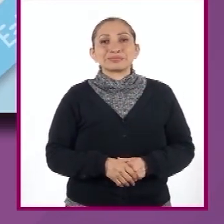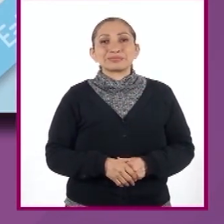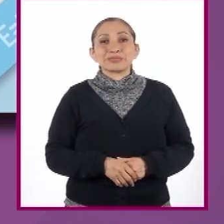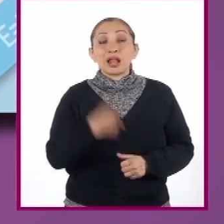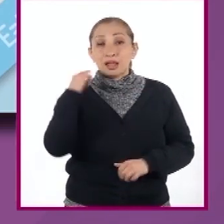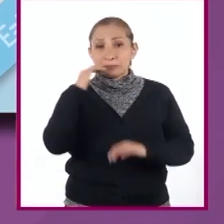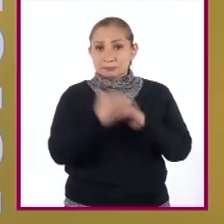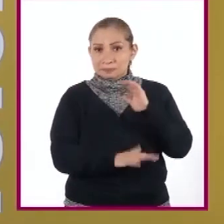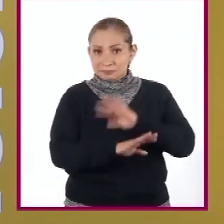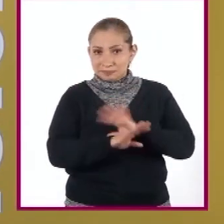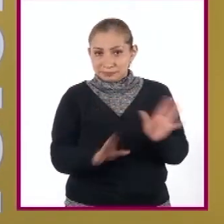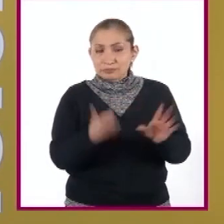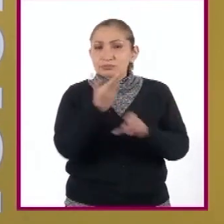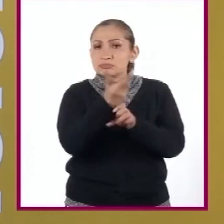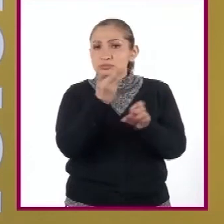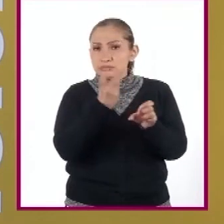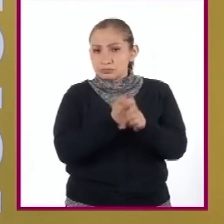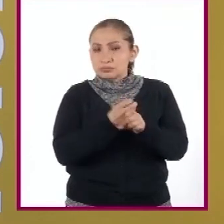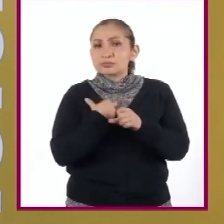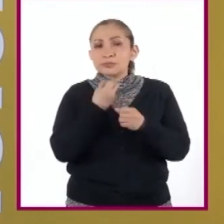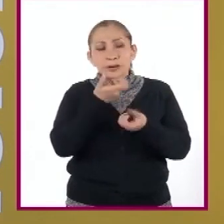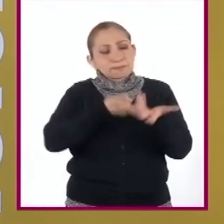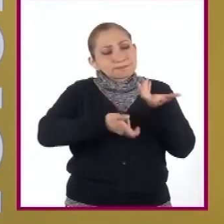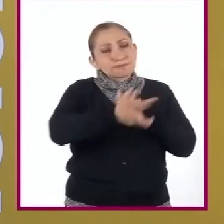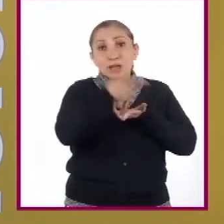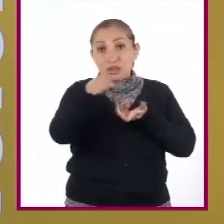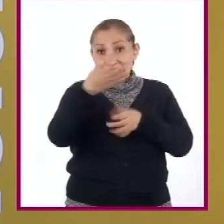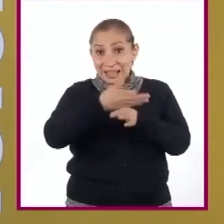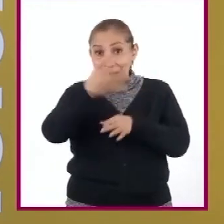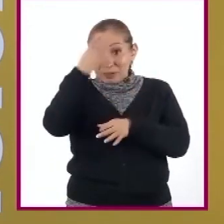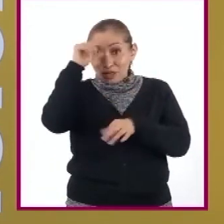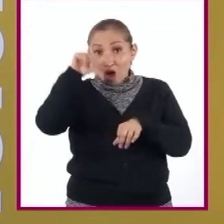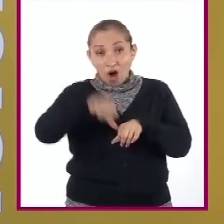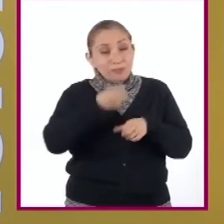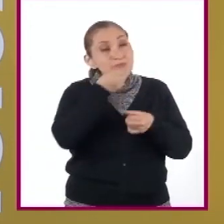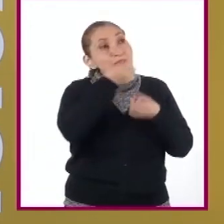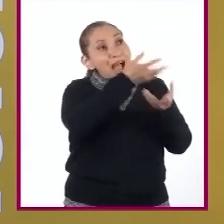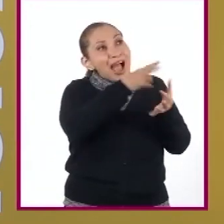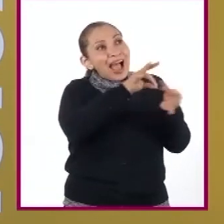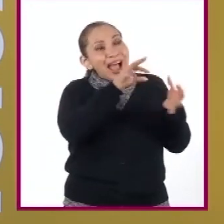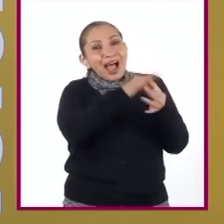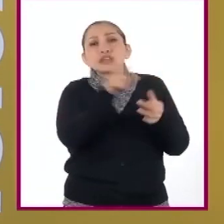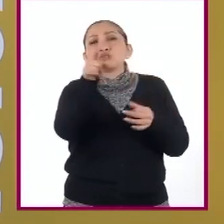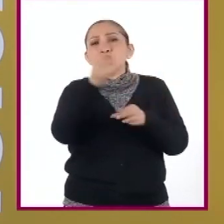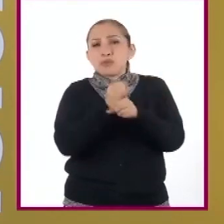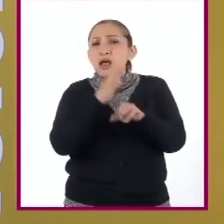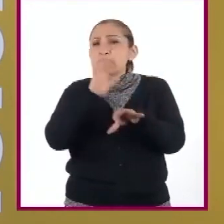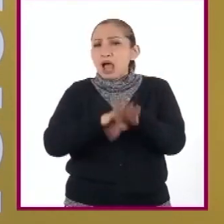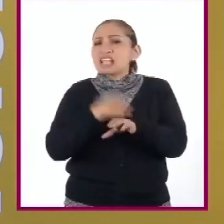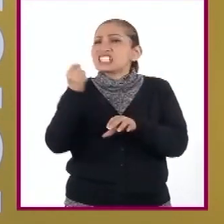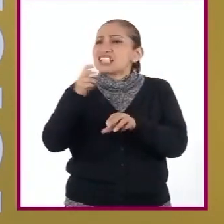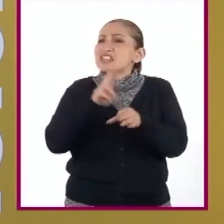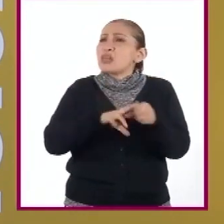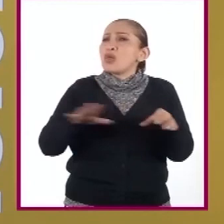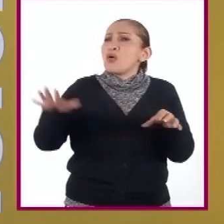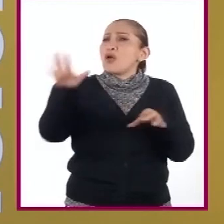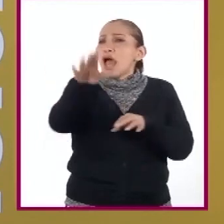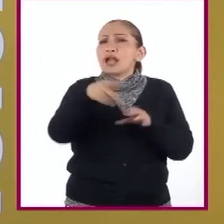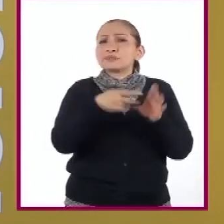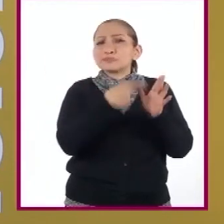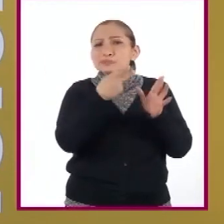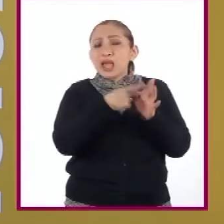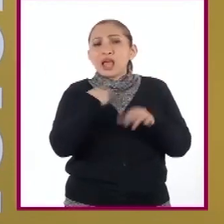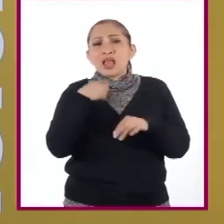Para terminar, les invitamos a que compartan lo que aprendieron el día de hoy. Investiguen acerca de la naturaleza continua